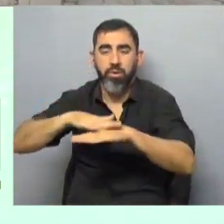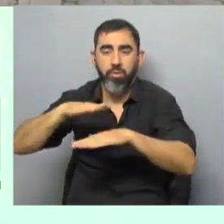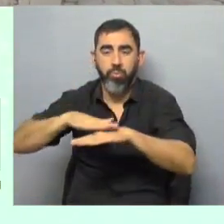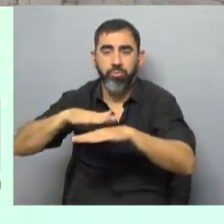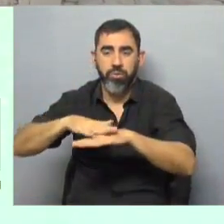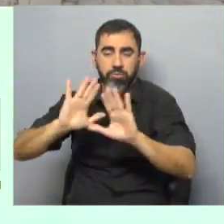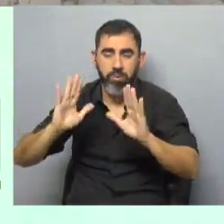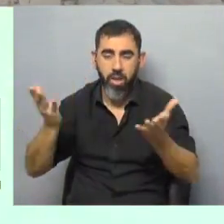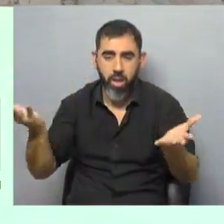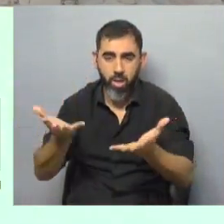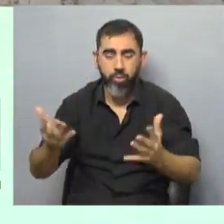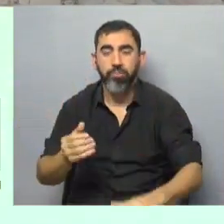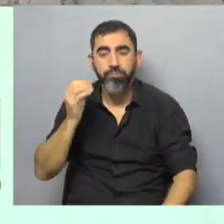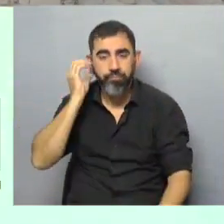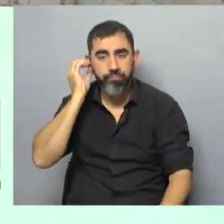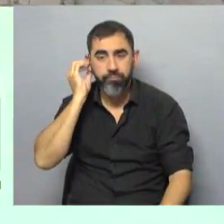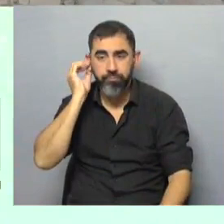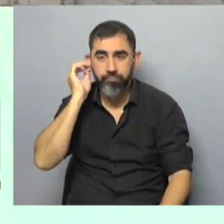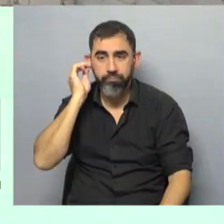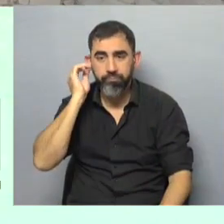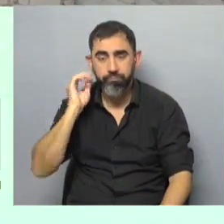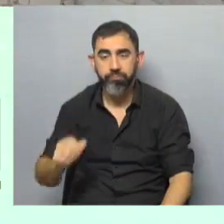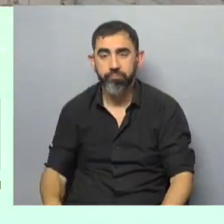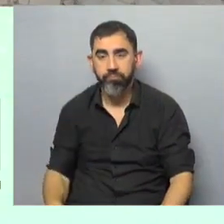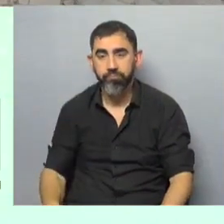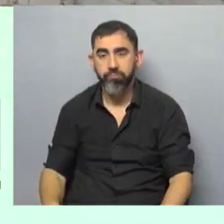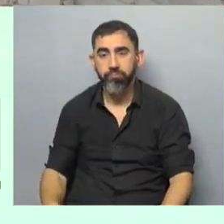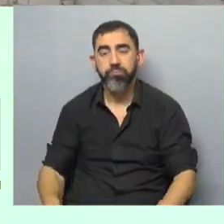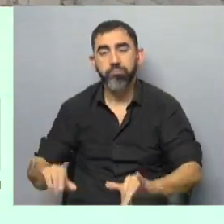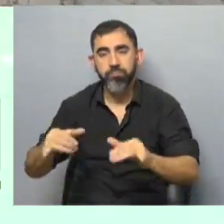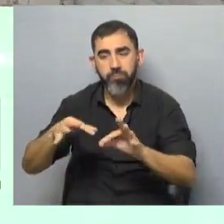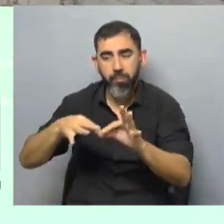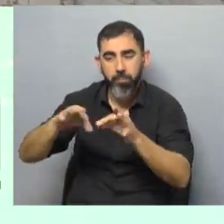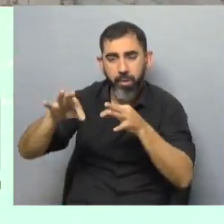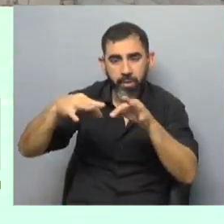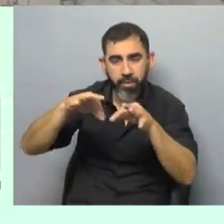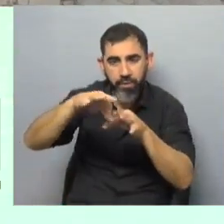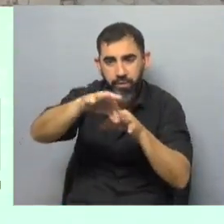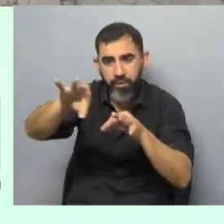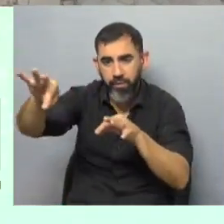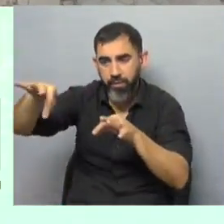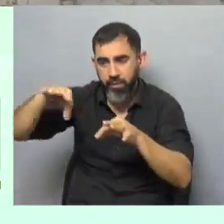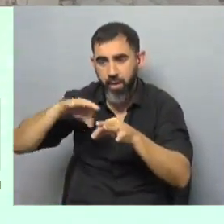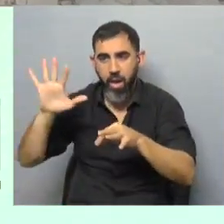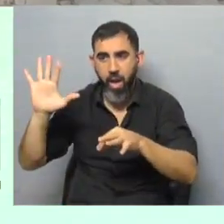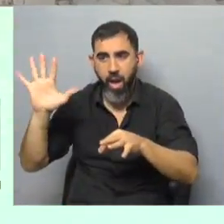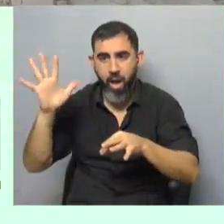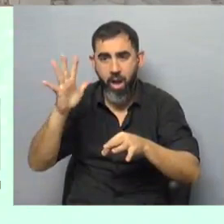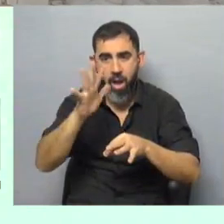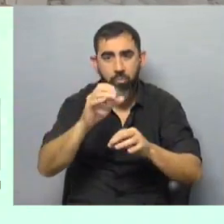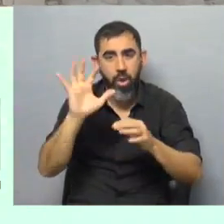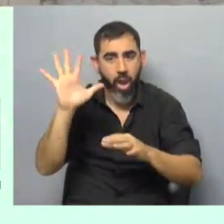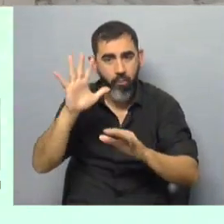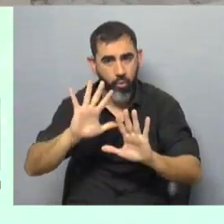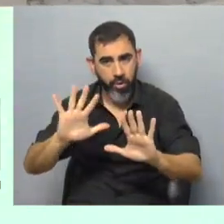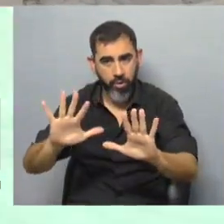etapa. De todas maneras, compañeros, hay que decirlo que ya estaban como midiendo, viendo el espacio de los árboles, porque los árboles quedan